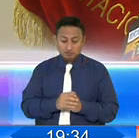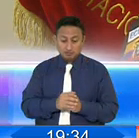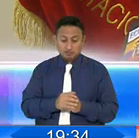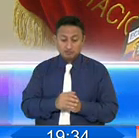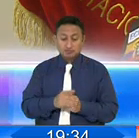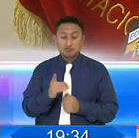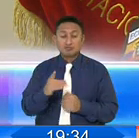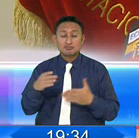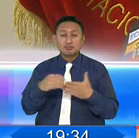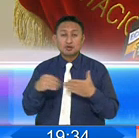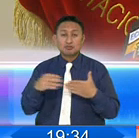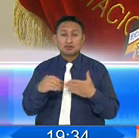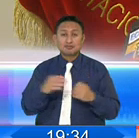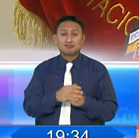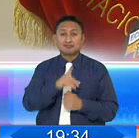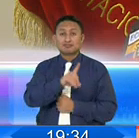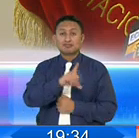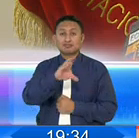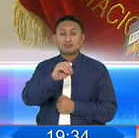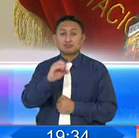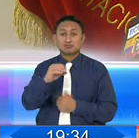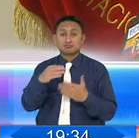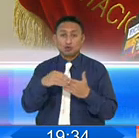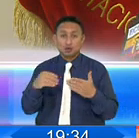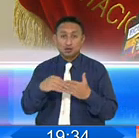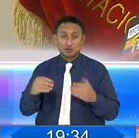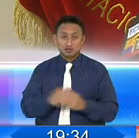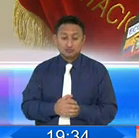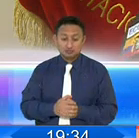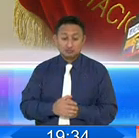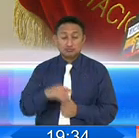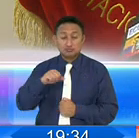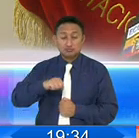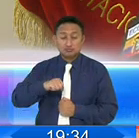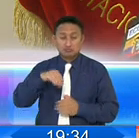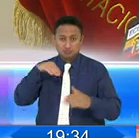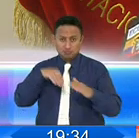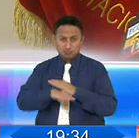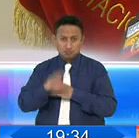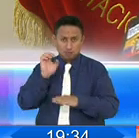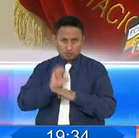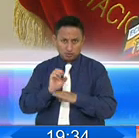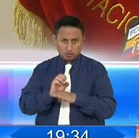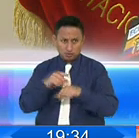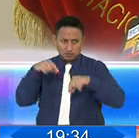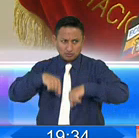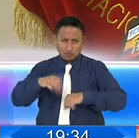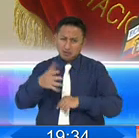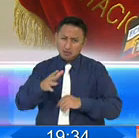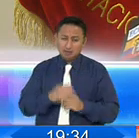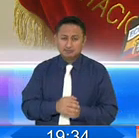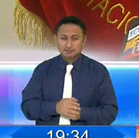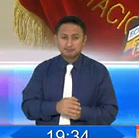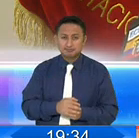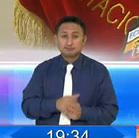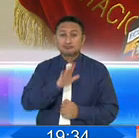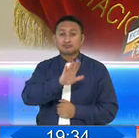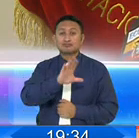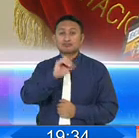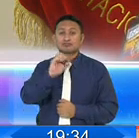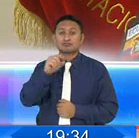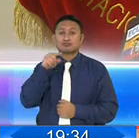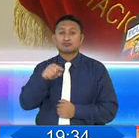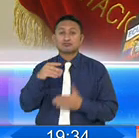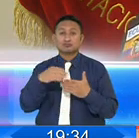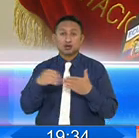billetes de denominación de $100 americanos. Se evita que ingrese al mercado ecuatoriano un aproximado de